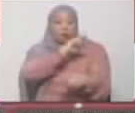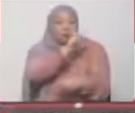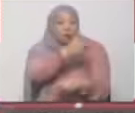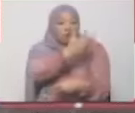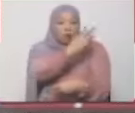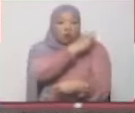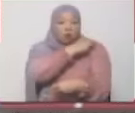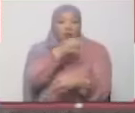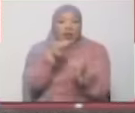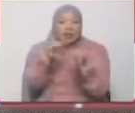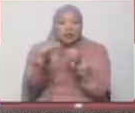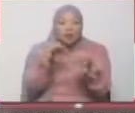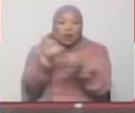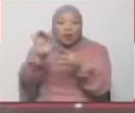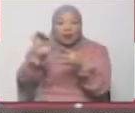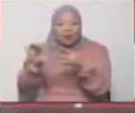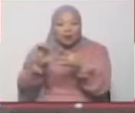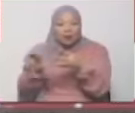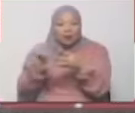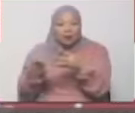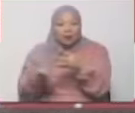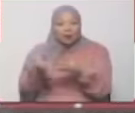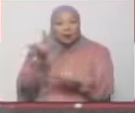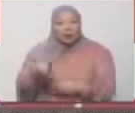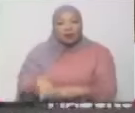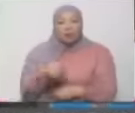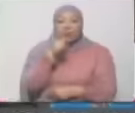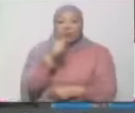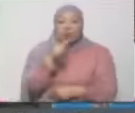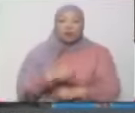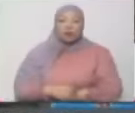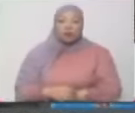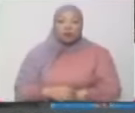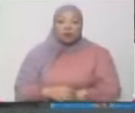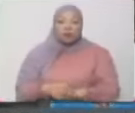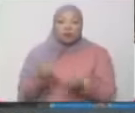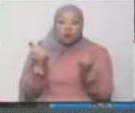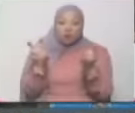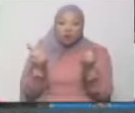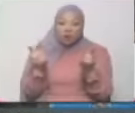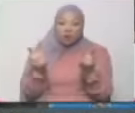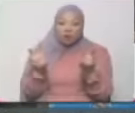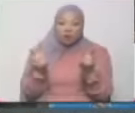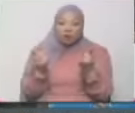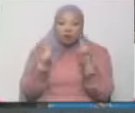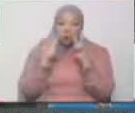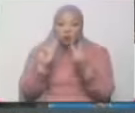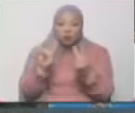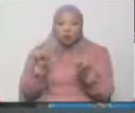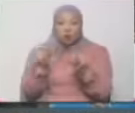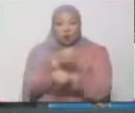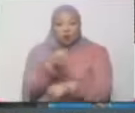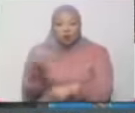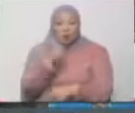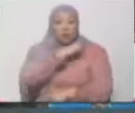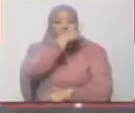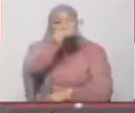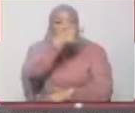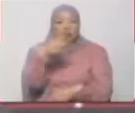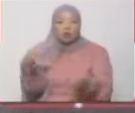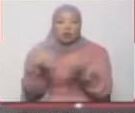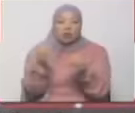Armada Nacional Bolivariana, y también se está estrenando, viene de ser un extraordinario jefe de la